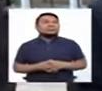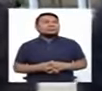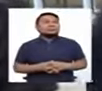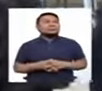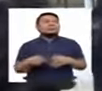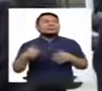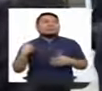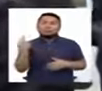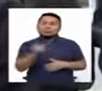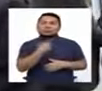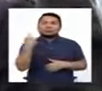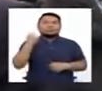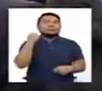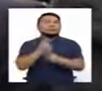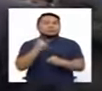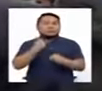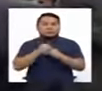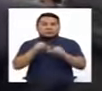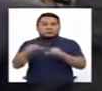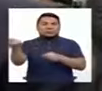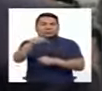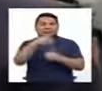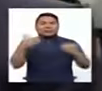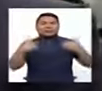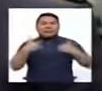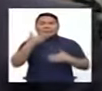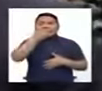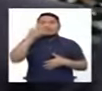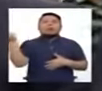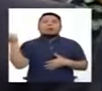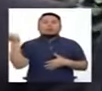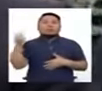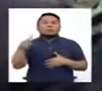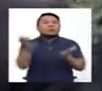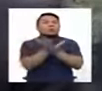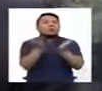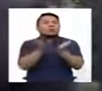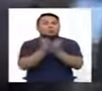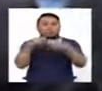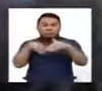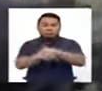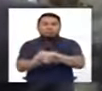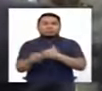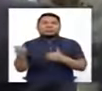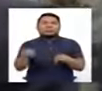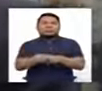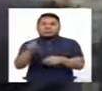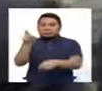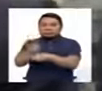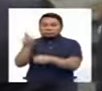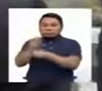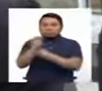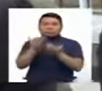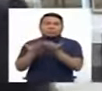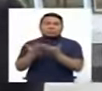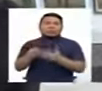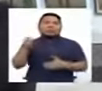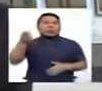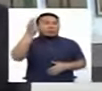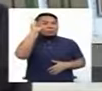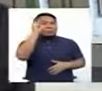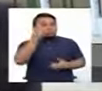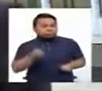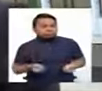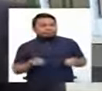Estamos trabajando para que estén en las mejores condiciones las escuelas, el currículo escolar, los